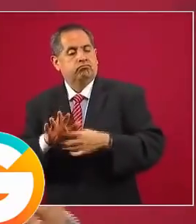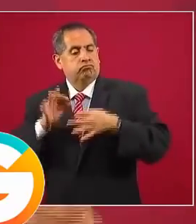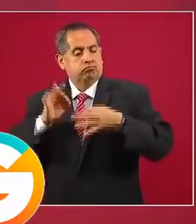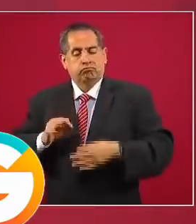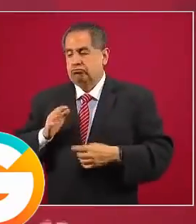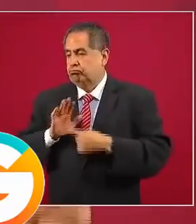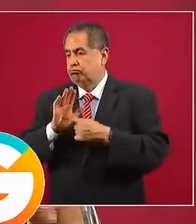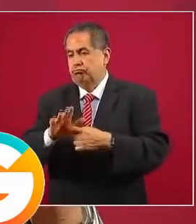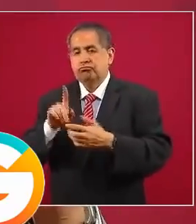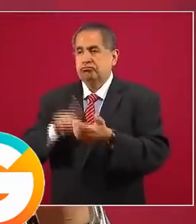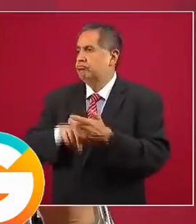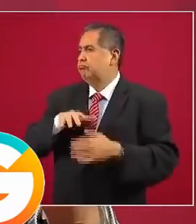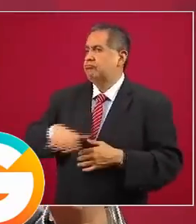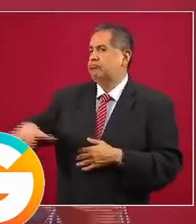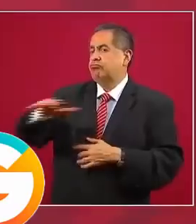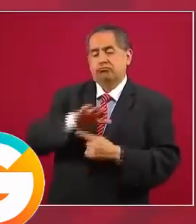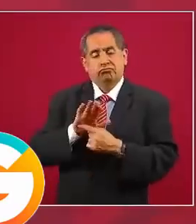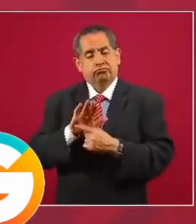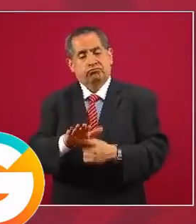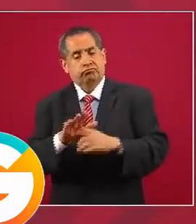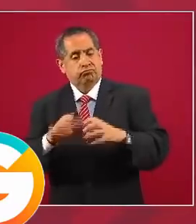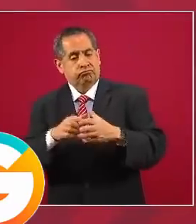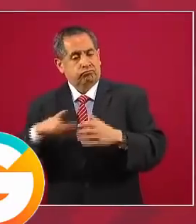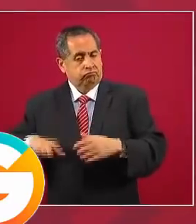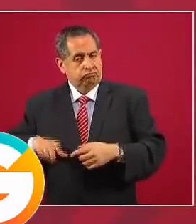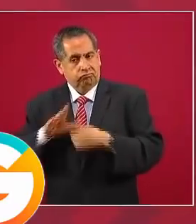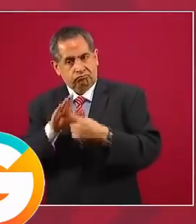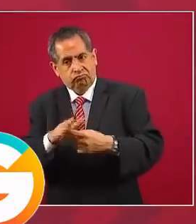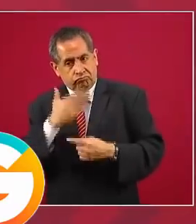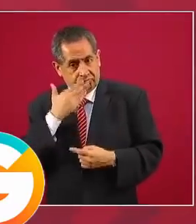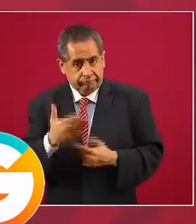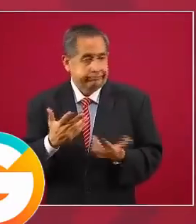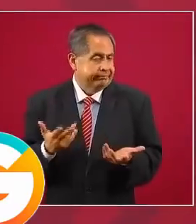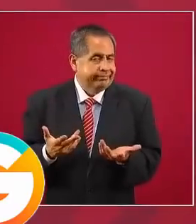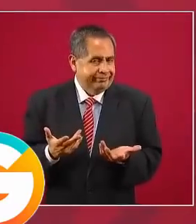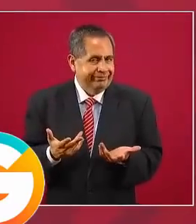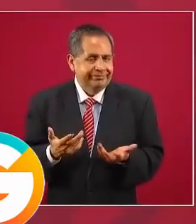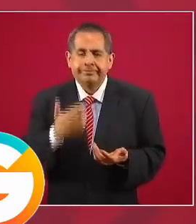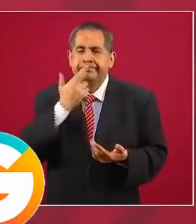den desde el gobierno,